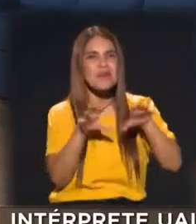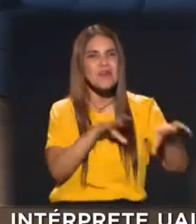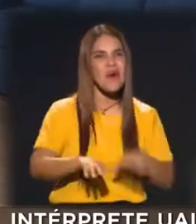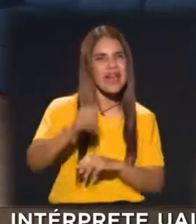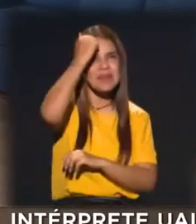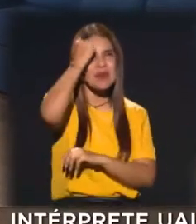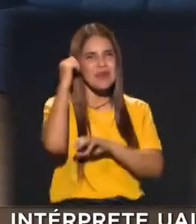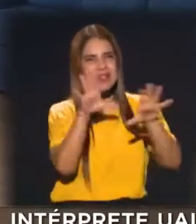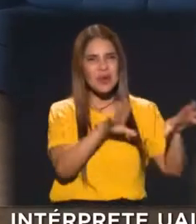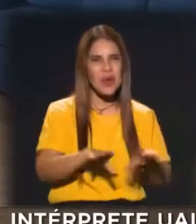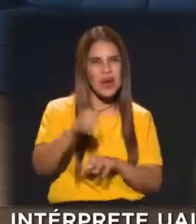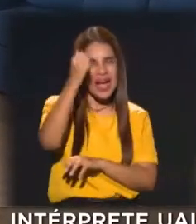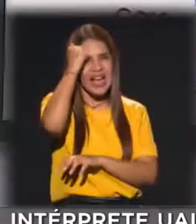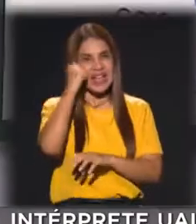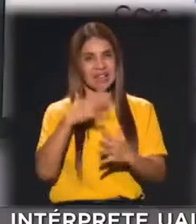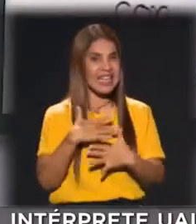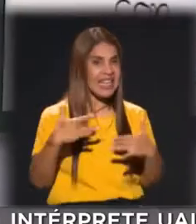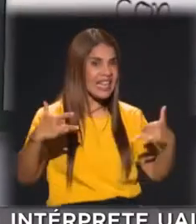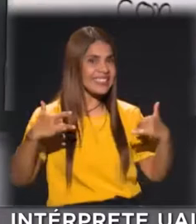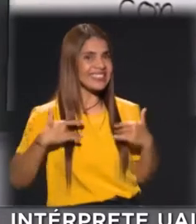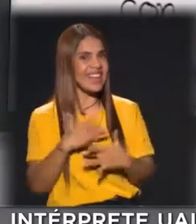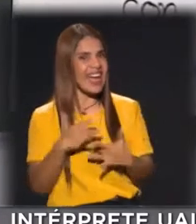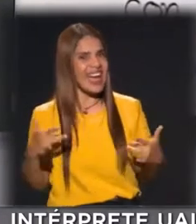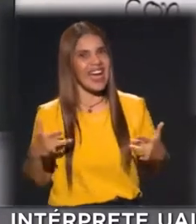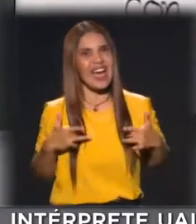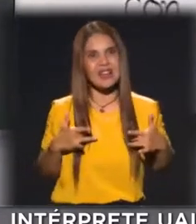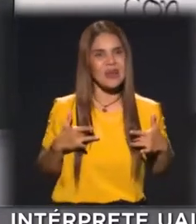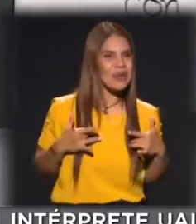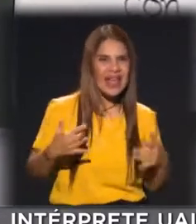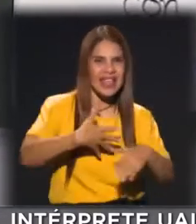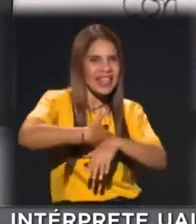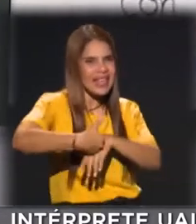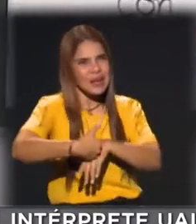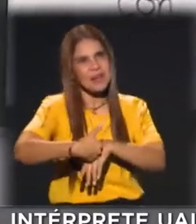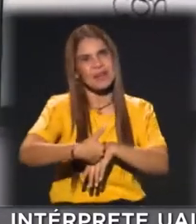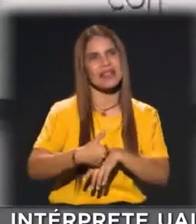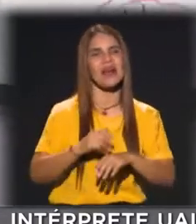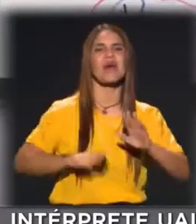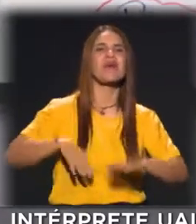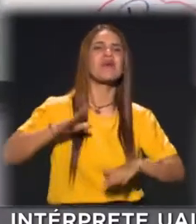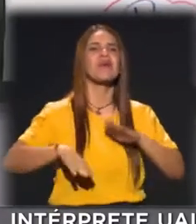muévete con ganas, porque la salud nadie la reclama. Hay que